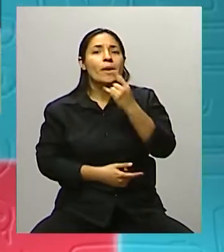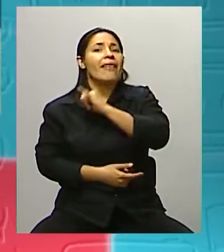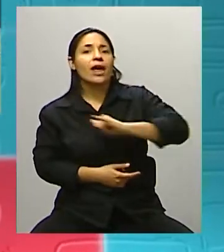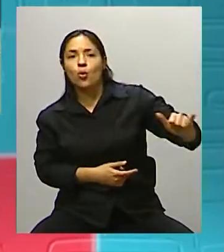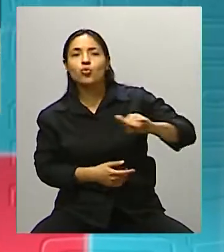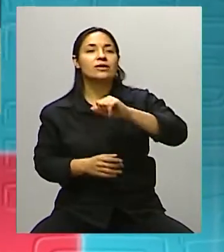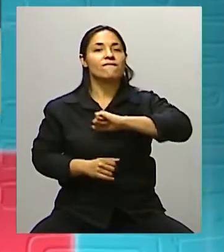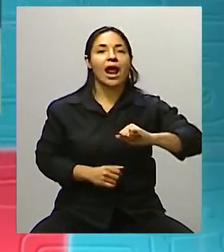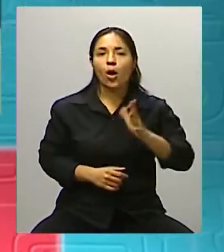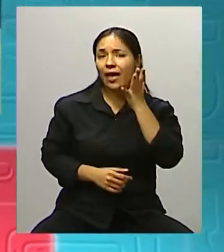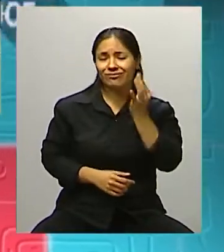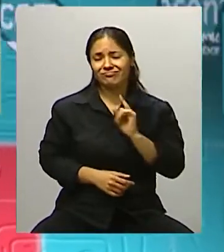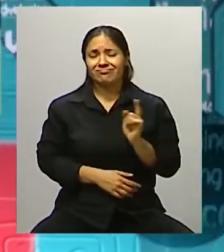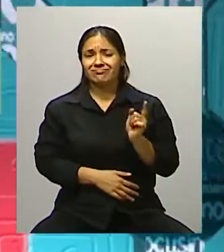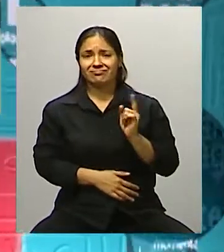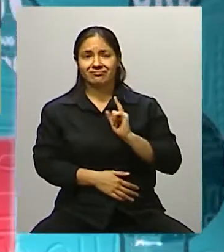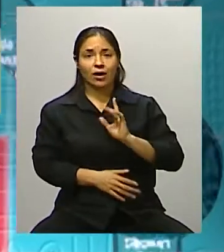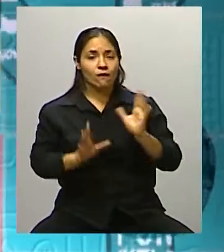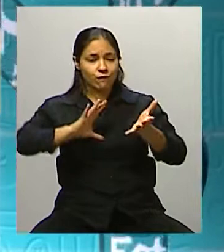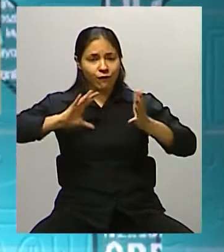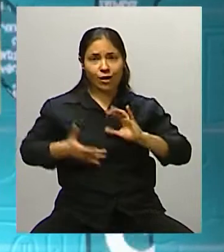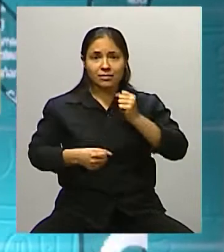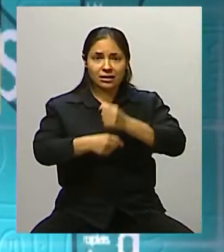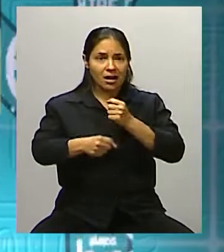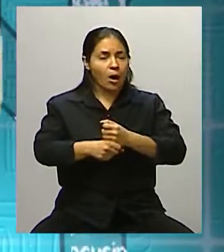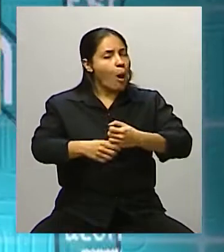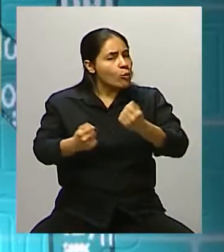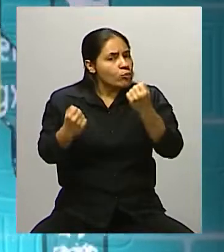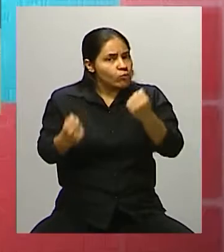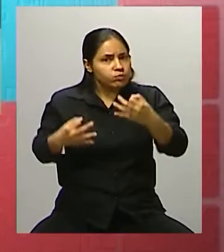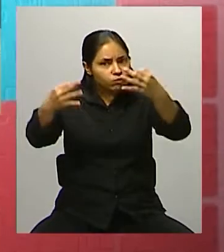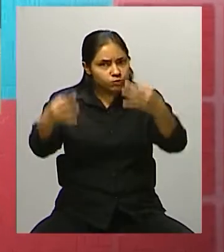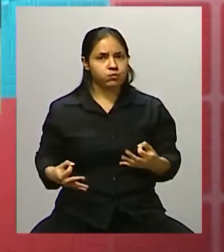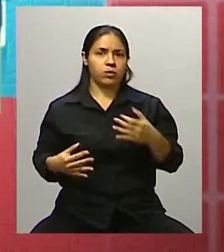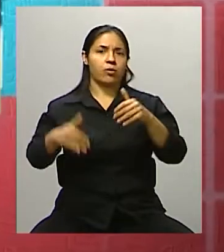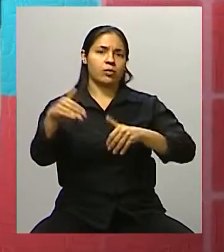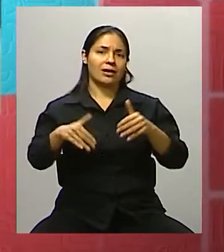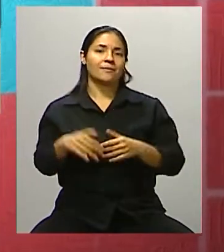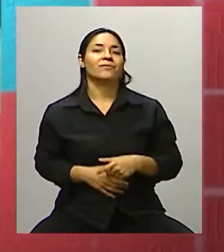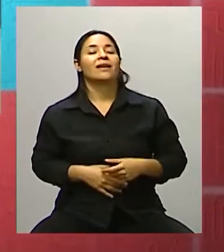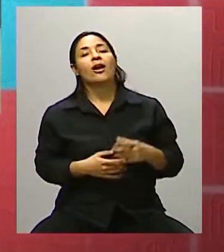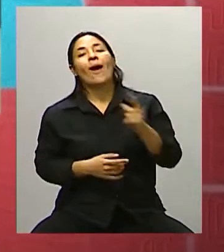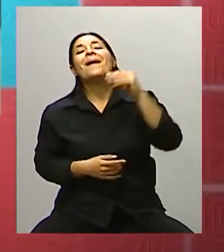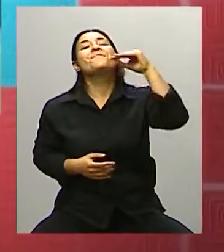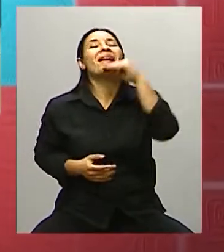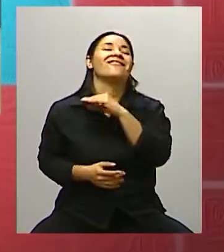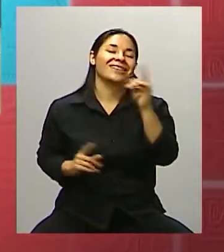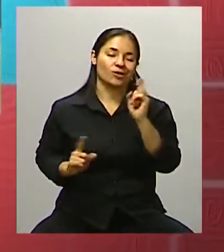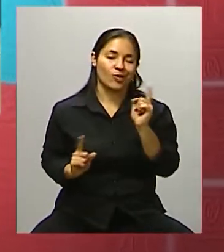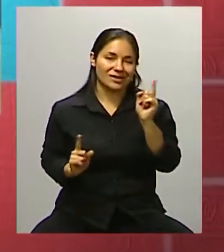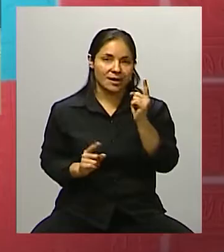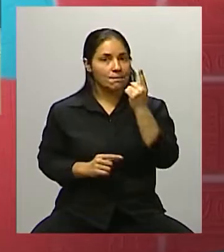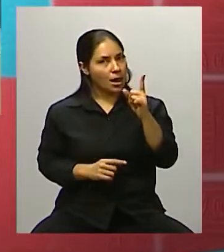fraude. Nuestro sistema es extremadamente sólido. No quiere decir que sea perfecto, pero es